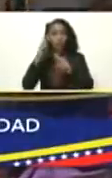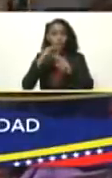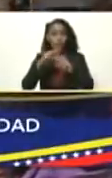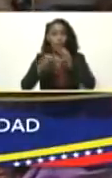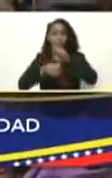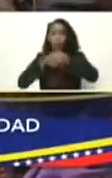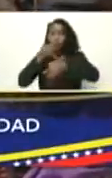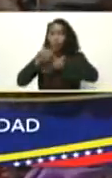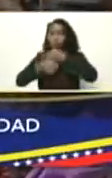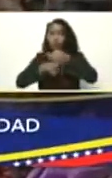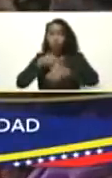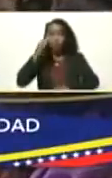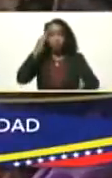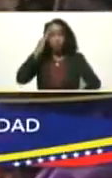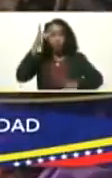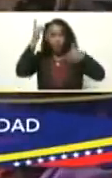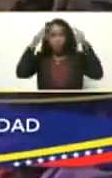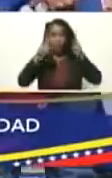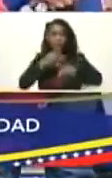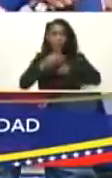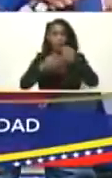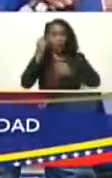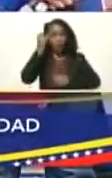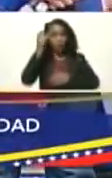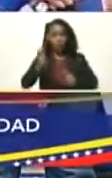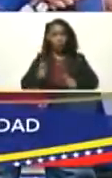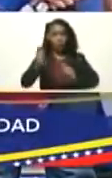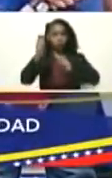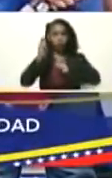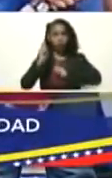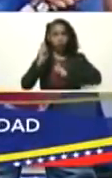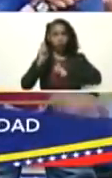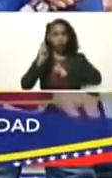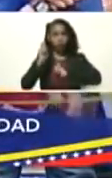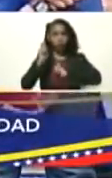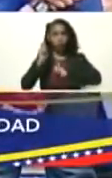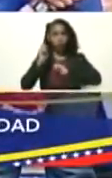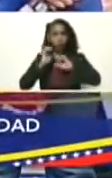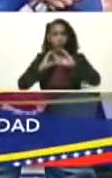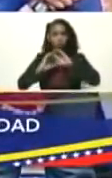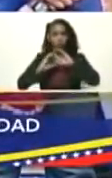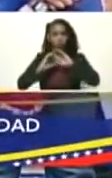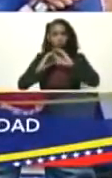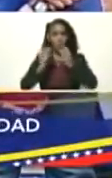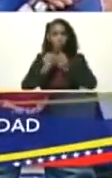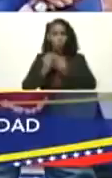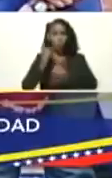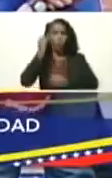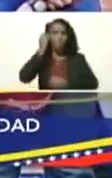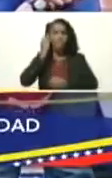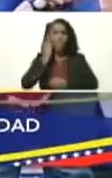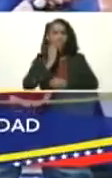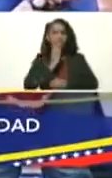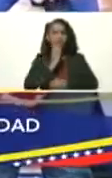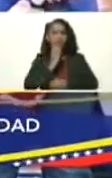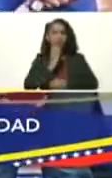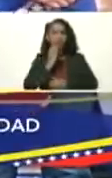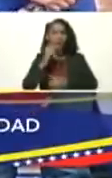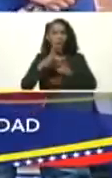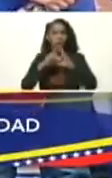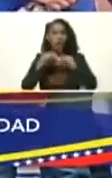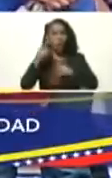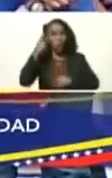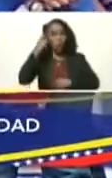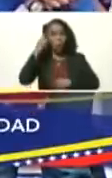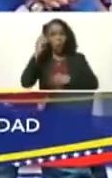y el comandante Chávez asumió la idea, la conversó con Fidel, y todos recordamos cómo